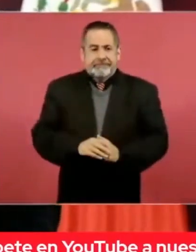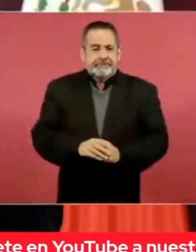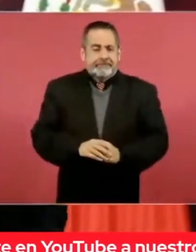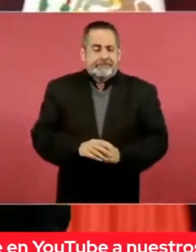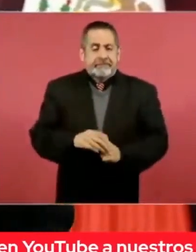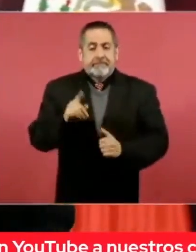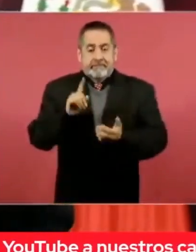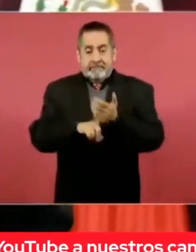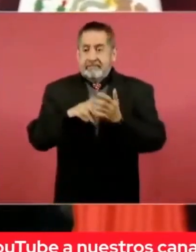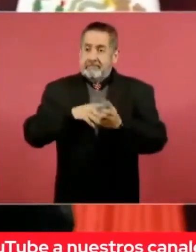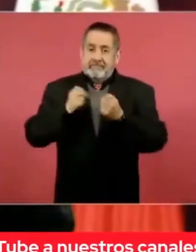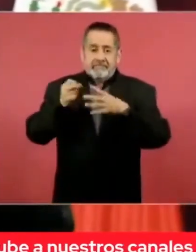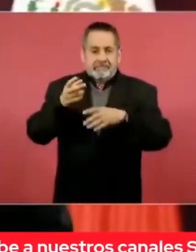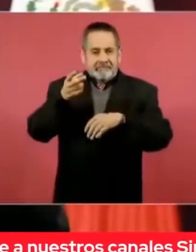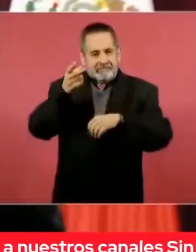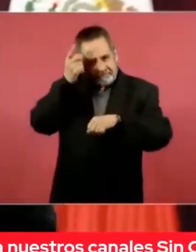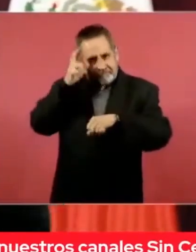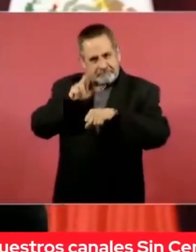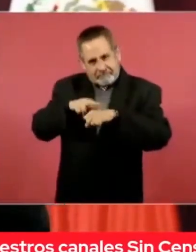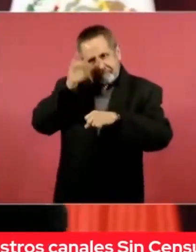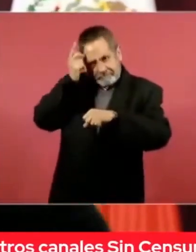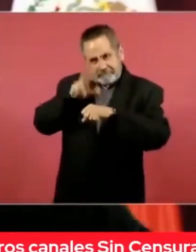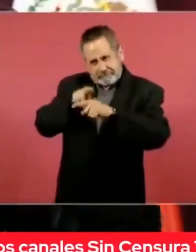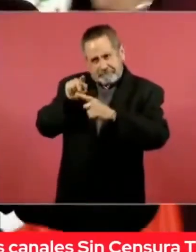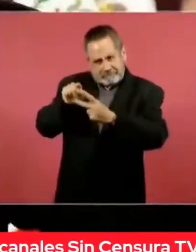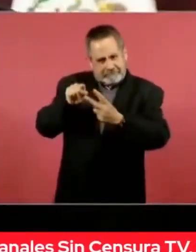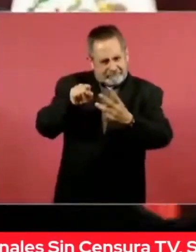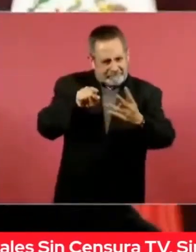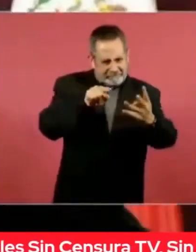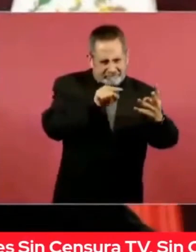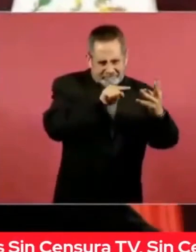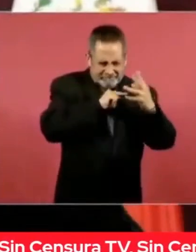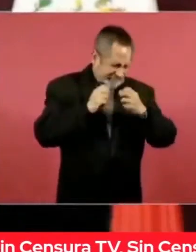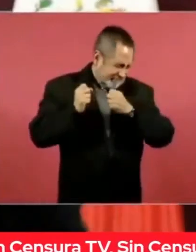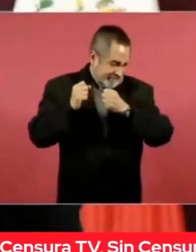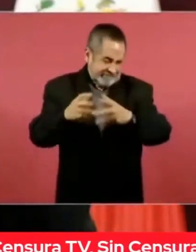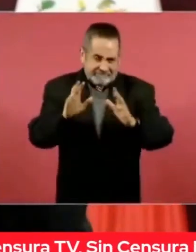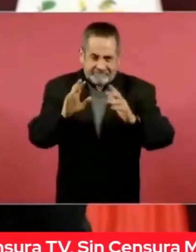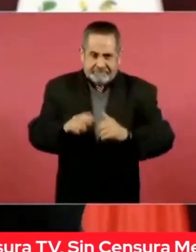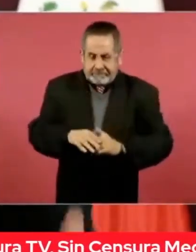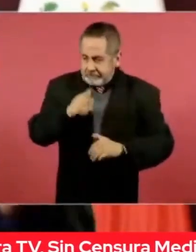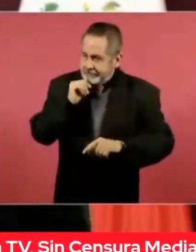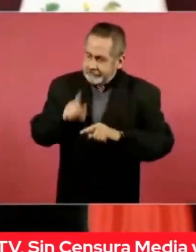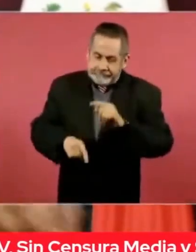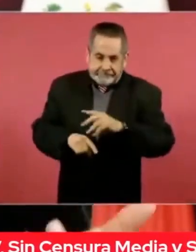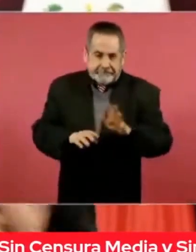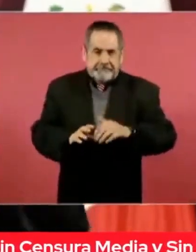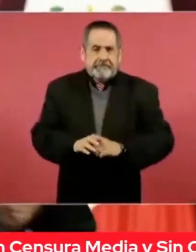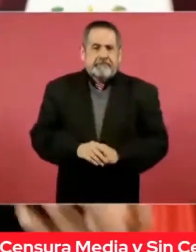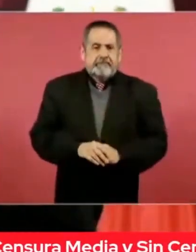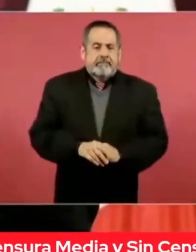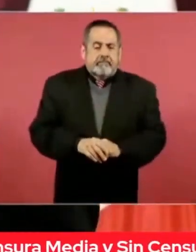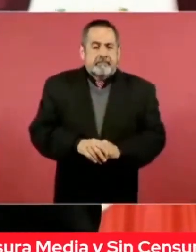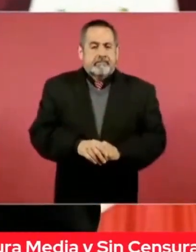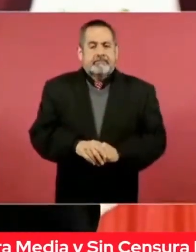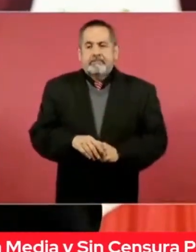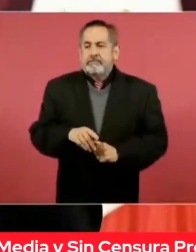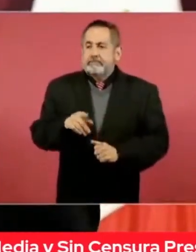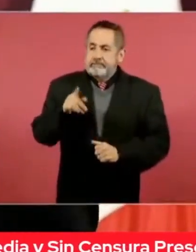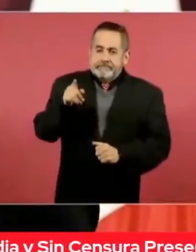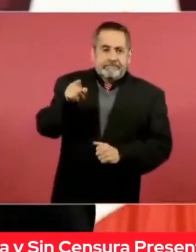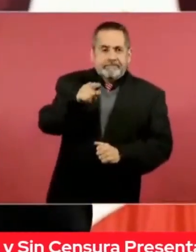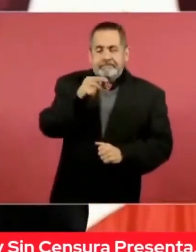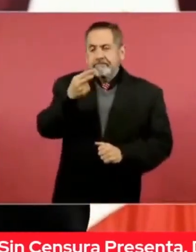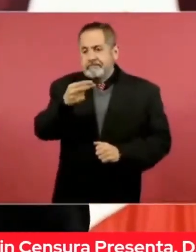puestos hay no alcanzo y no los nombro